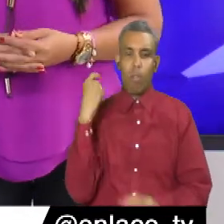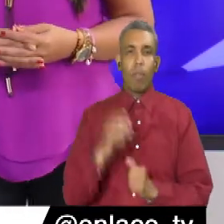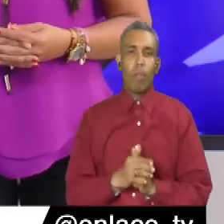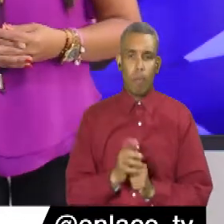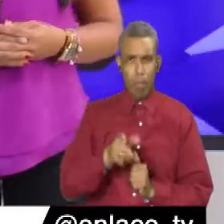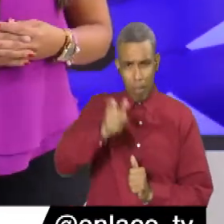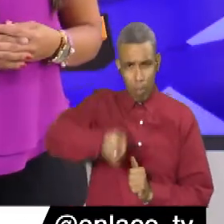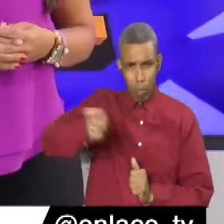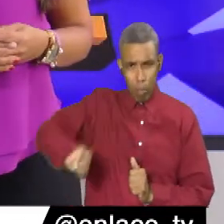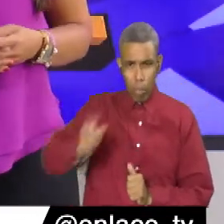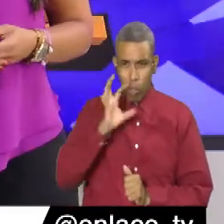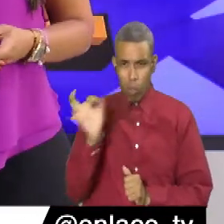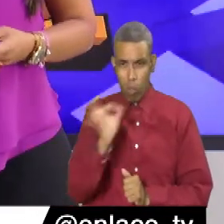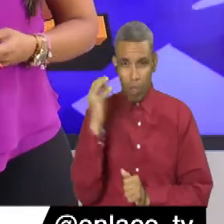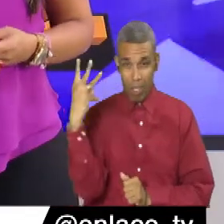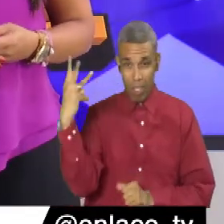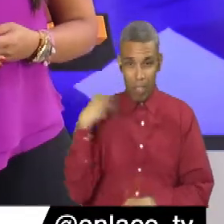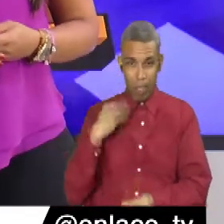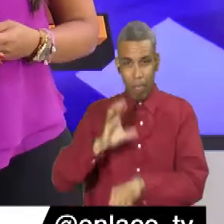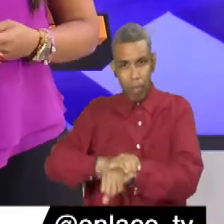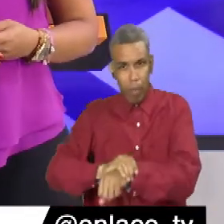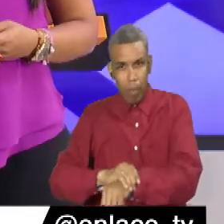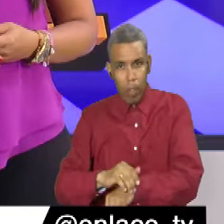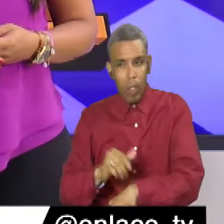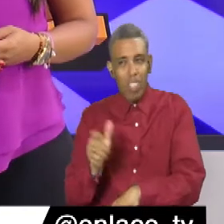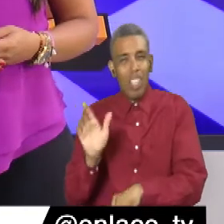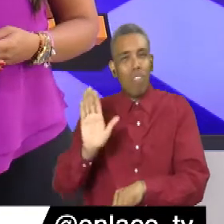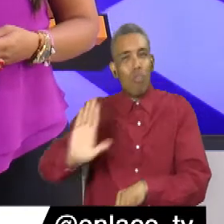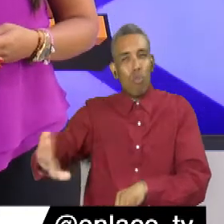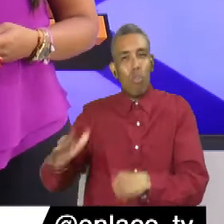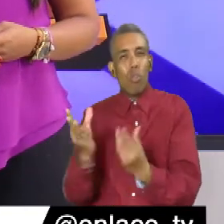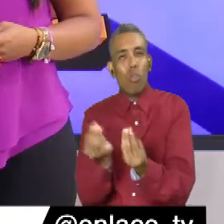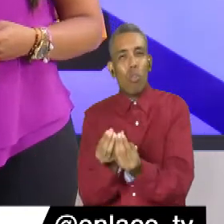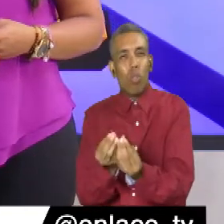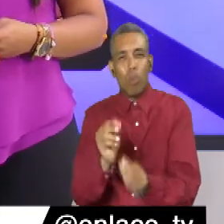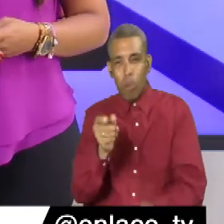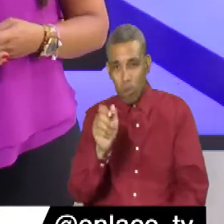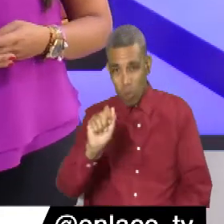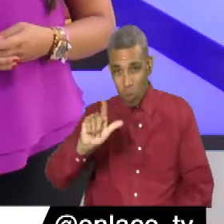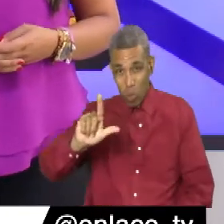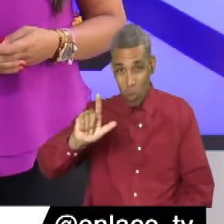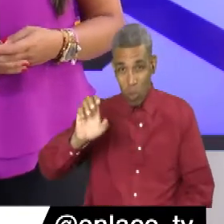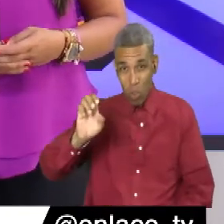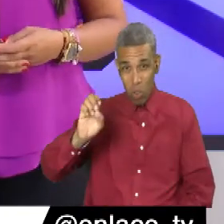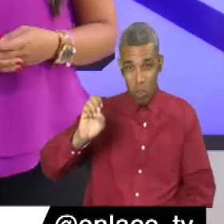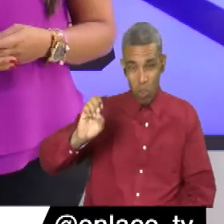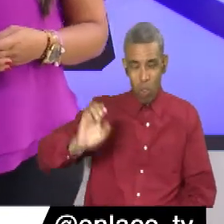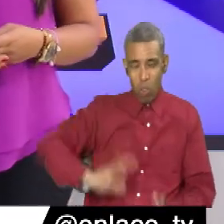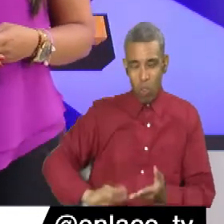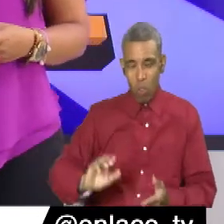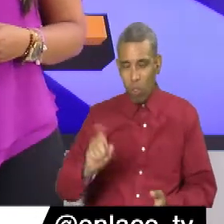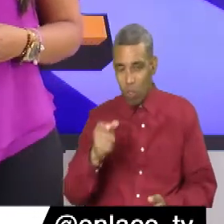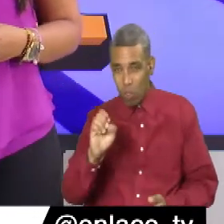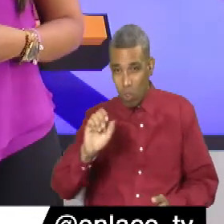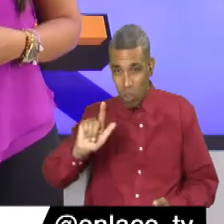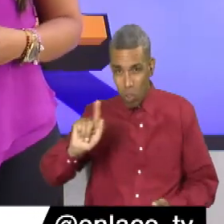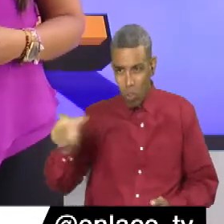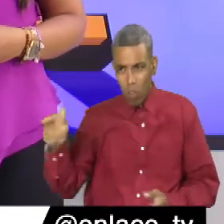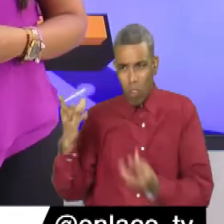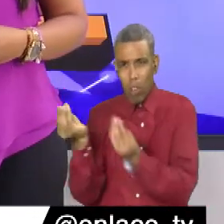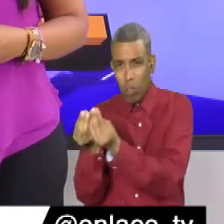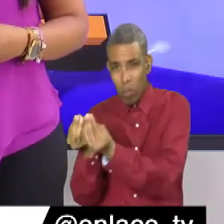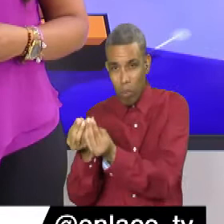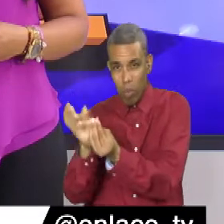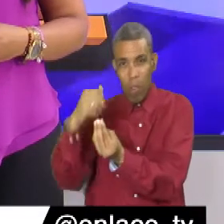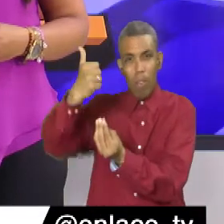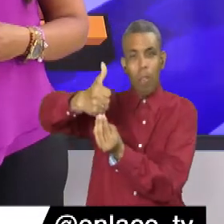al parecer pertenecerían al Clan del Golfo. Según las autoridades, los detenidos eran los hombres de confianza del cabecilla del Frente,